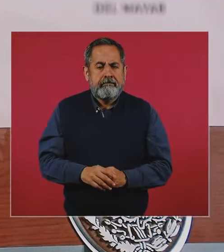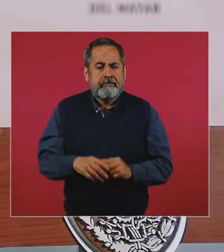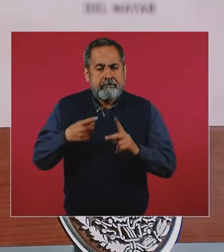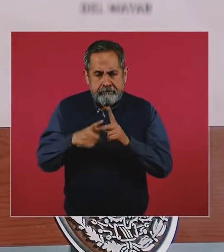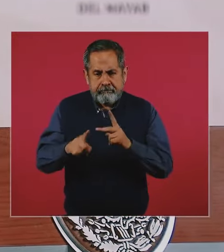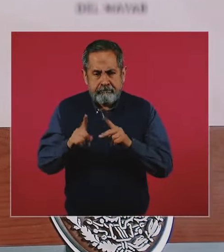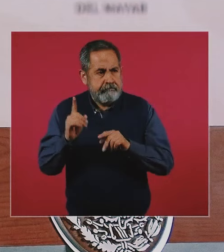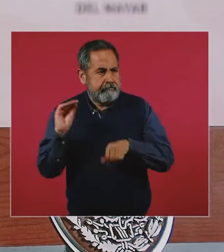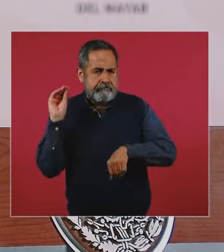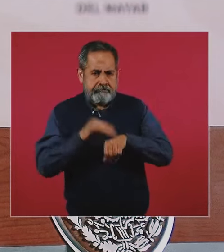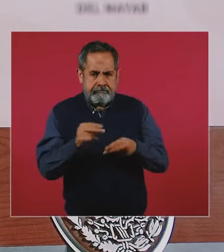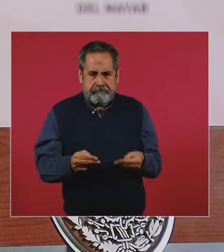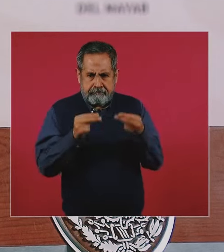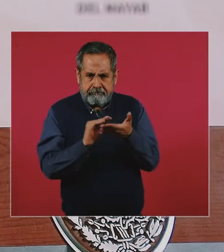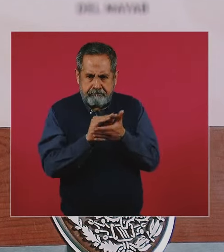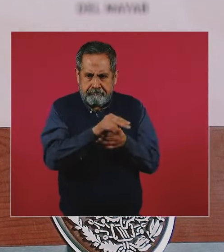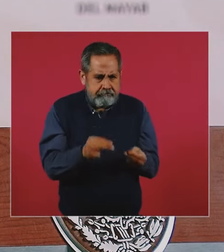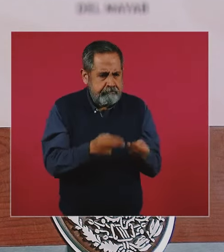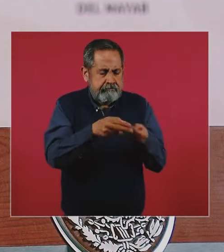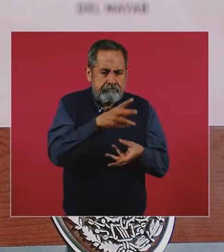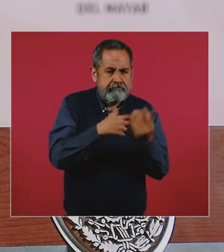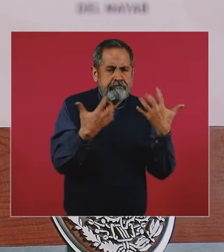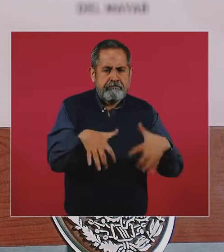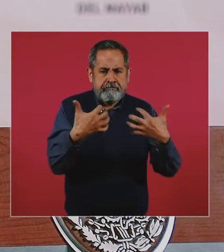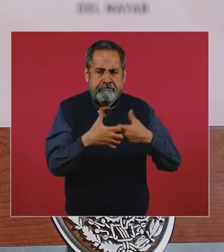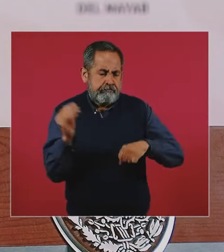iniciar la inversión de la planta